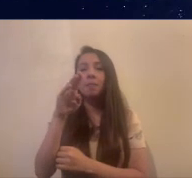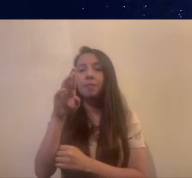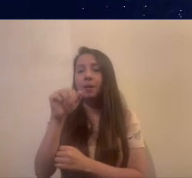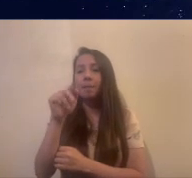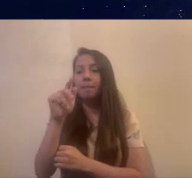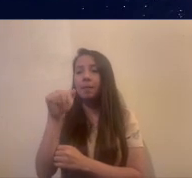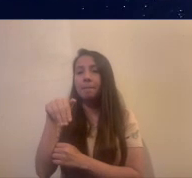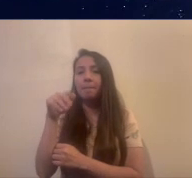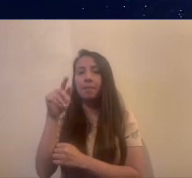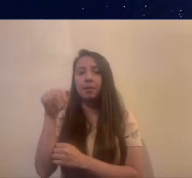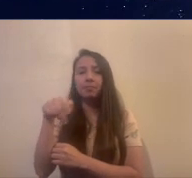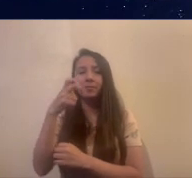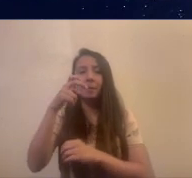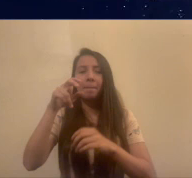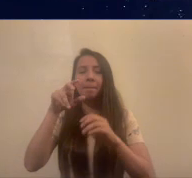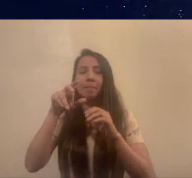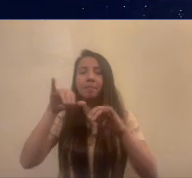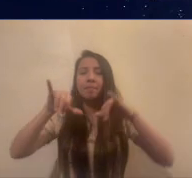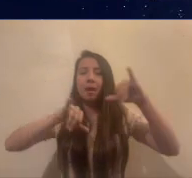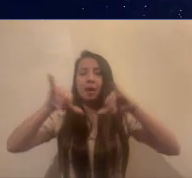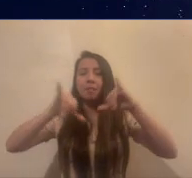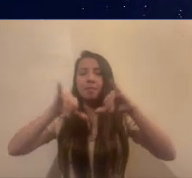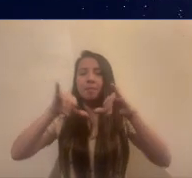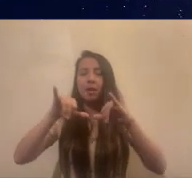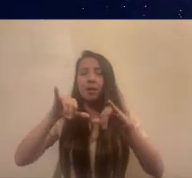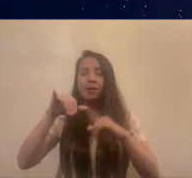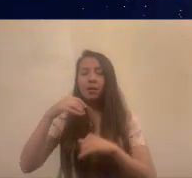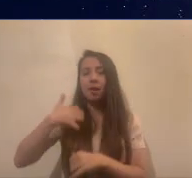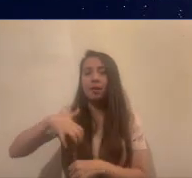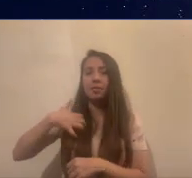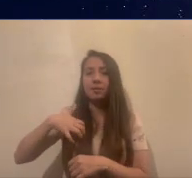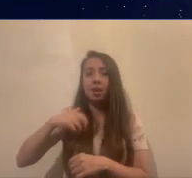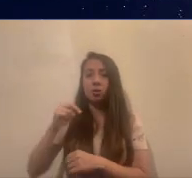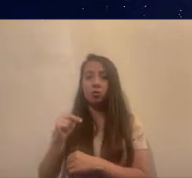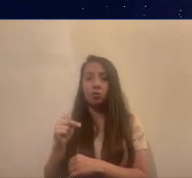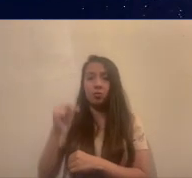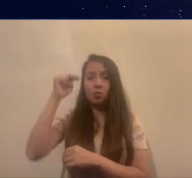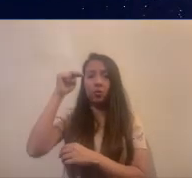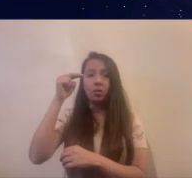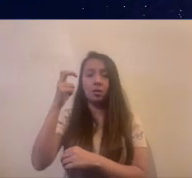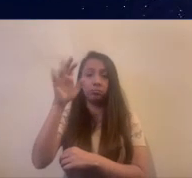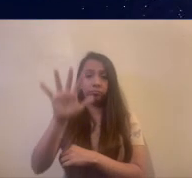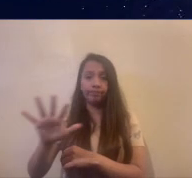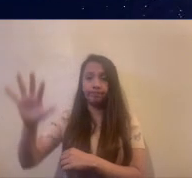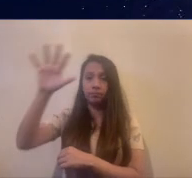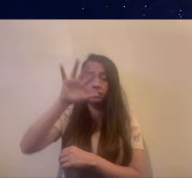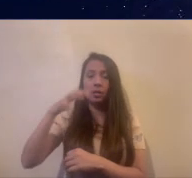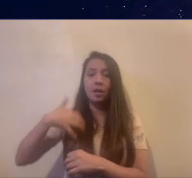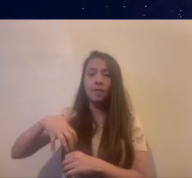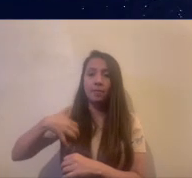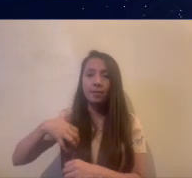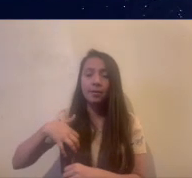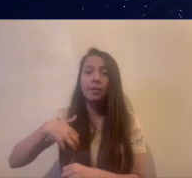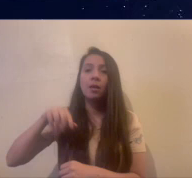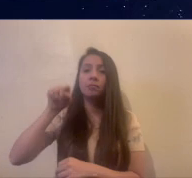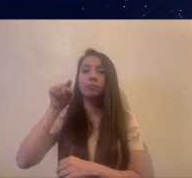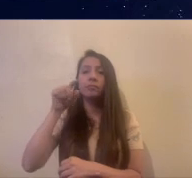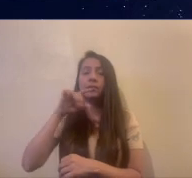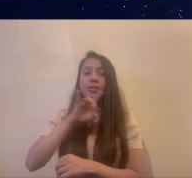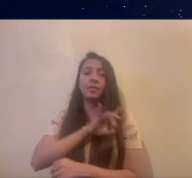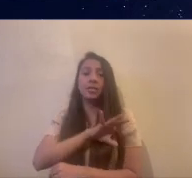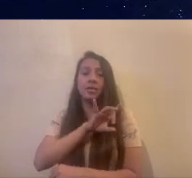es una imagen, un mapita de lo que sería parte del norte de Argentina. Esto es Argentina, esto es